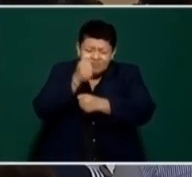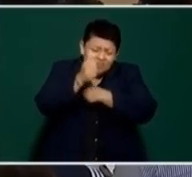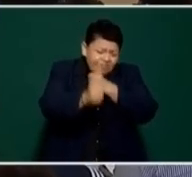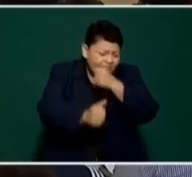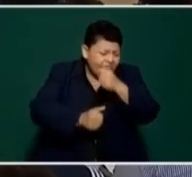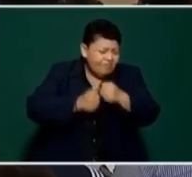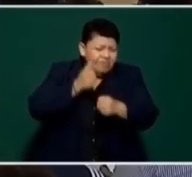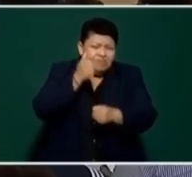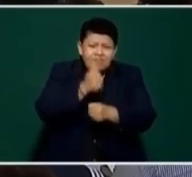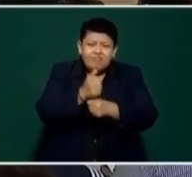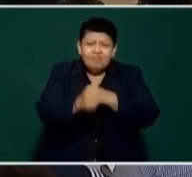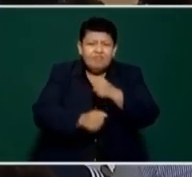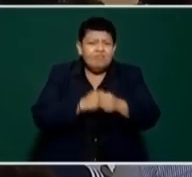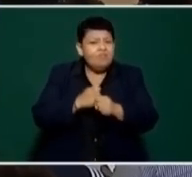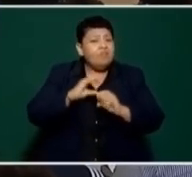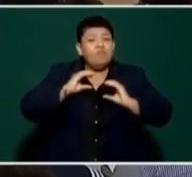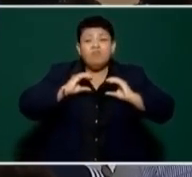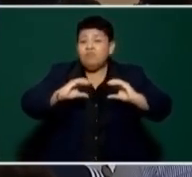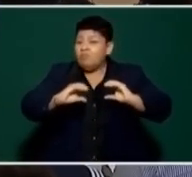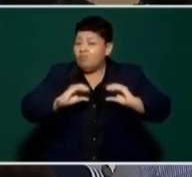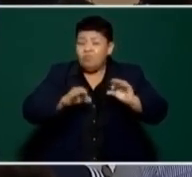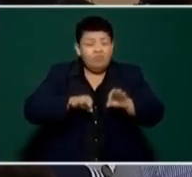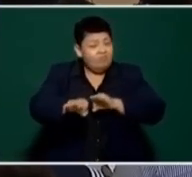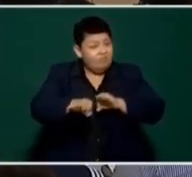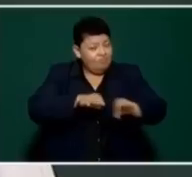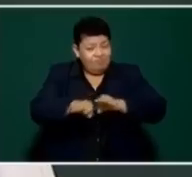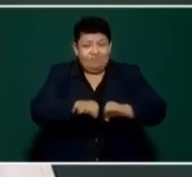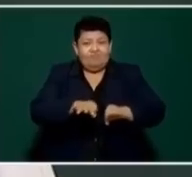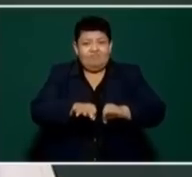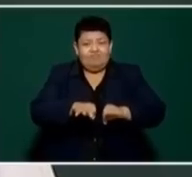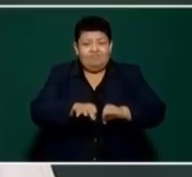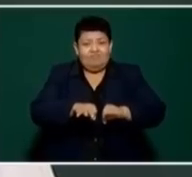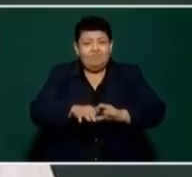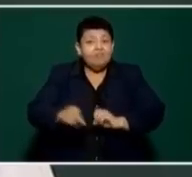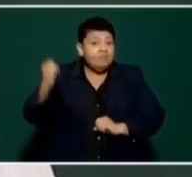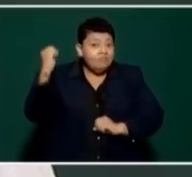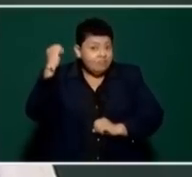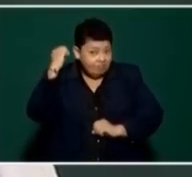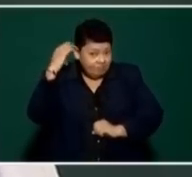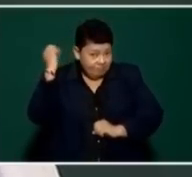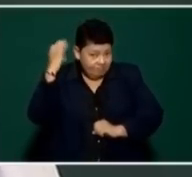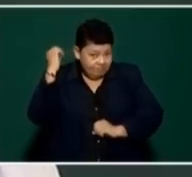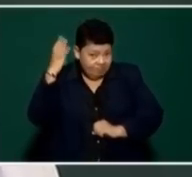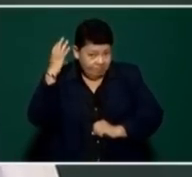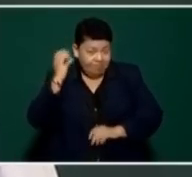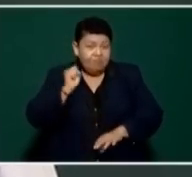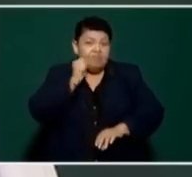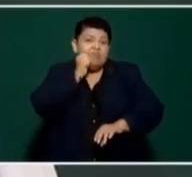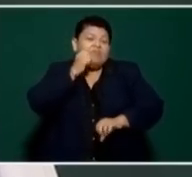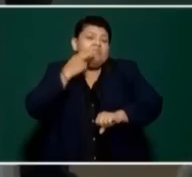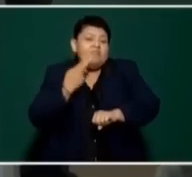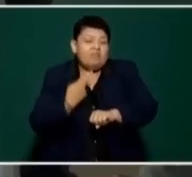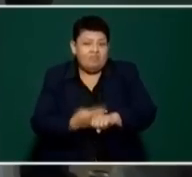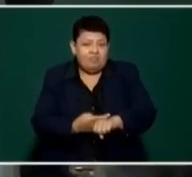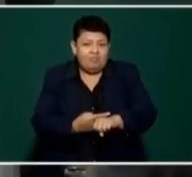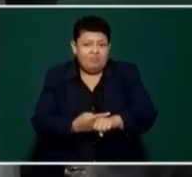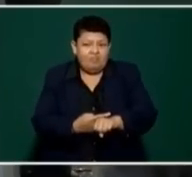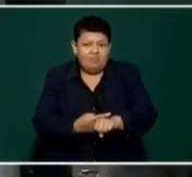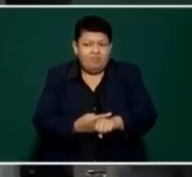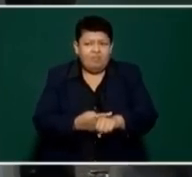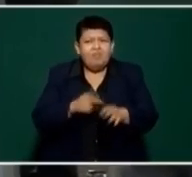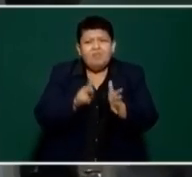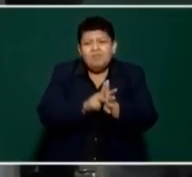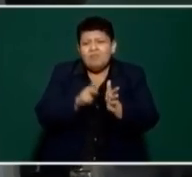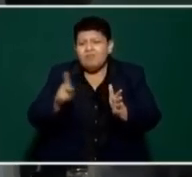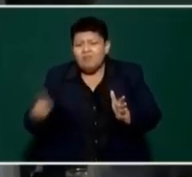desprotegidos los trabajadores. Y la otra, escuchaba al secretario Torruco y parece ser